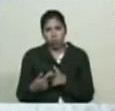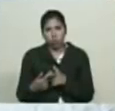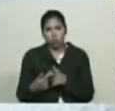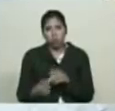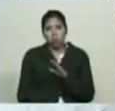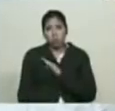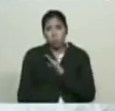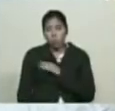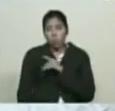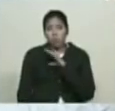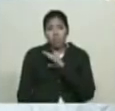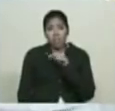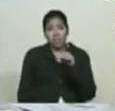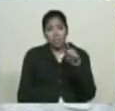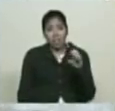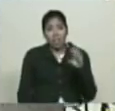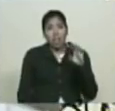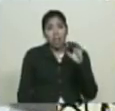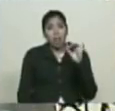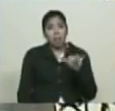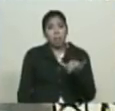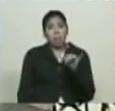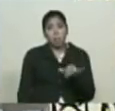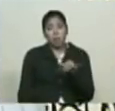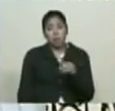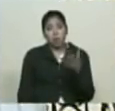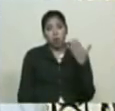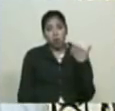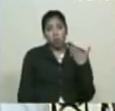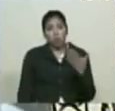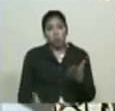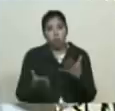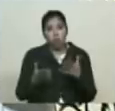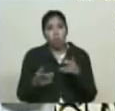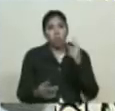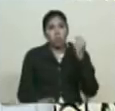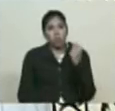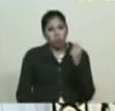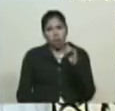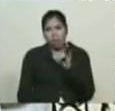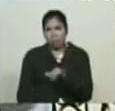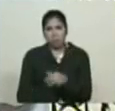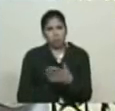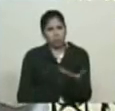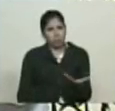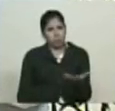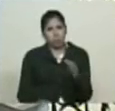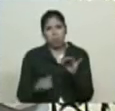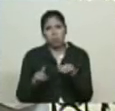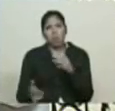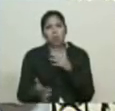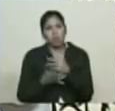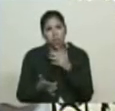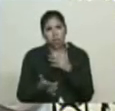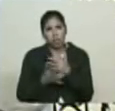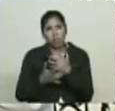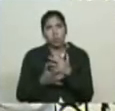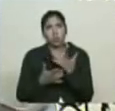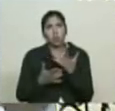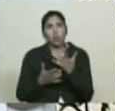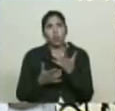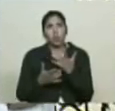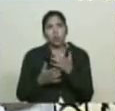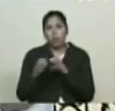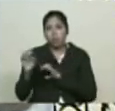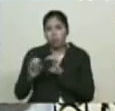que tenemos es el mismo con que los eligieron a ellos diputados. Igualito. Las condiciones técnicas, las condiciones de